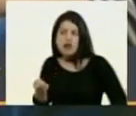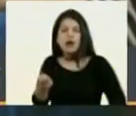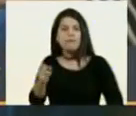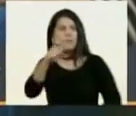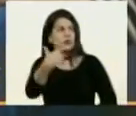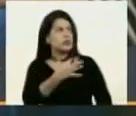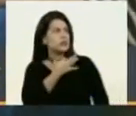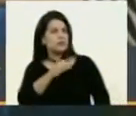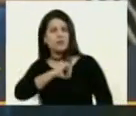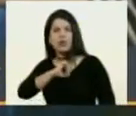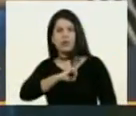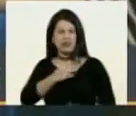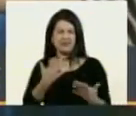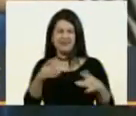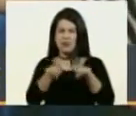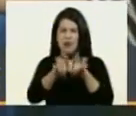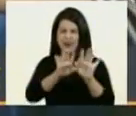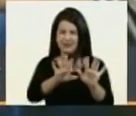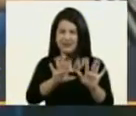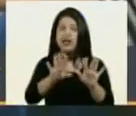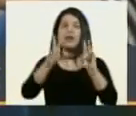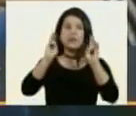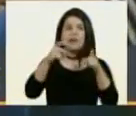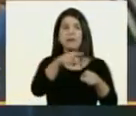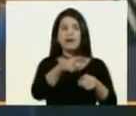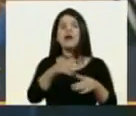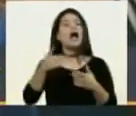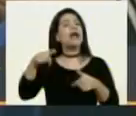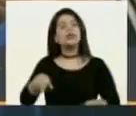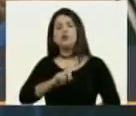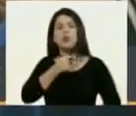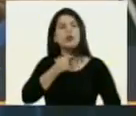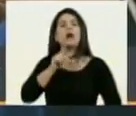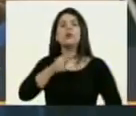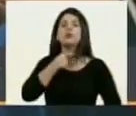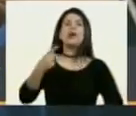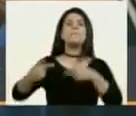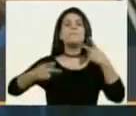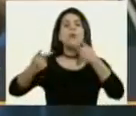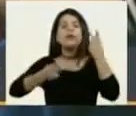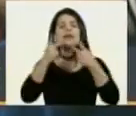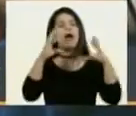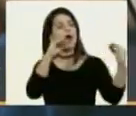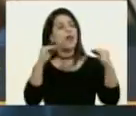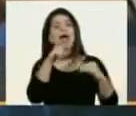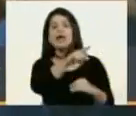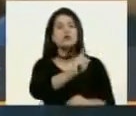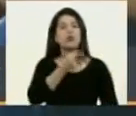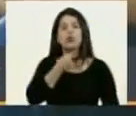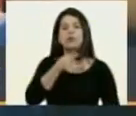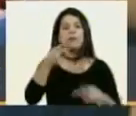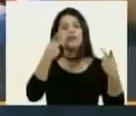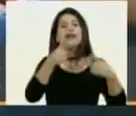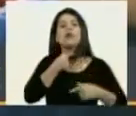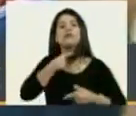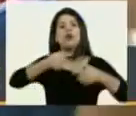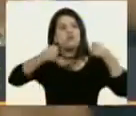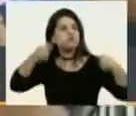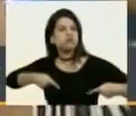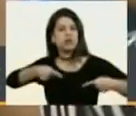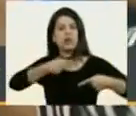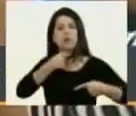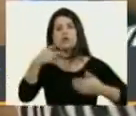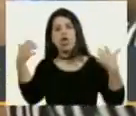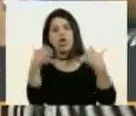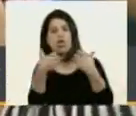otro por medio de las ideas, por medio de las propuestas políticas. Ellos no entienden de política, ellos entienden de terror. Diputado, con respecto a la elección de los